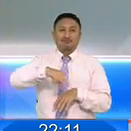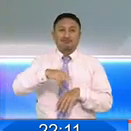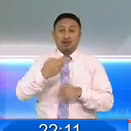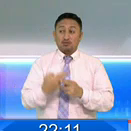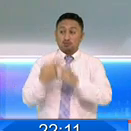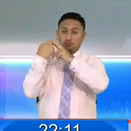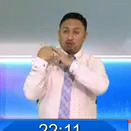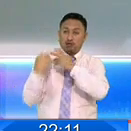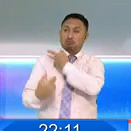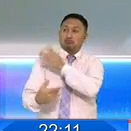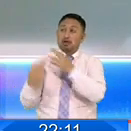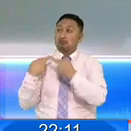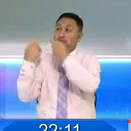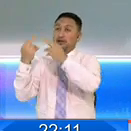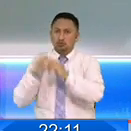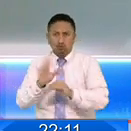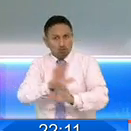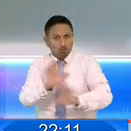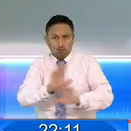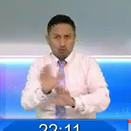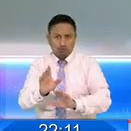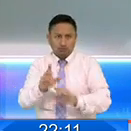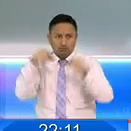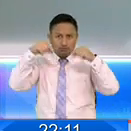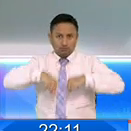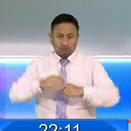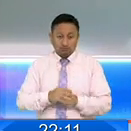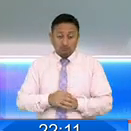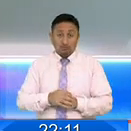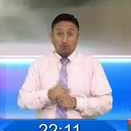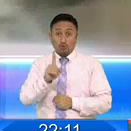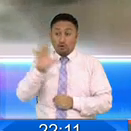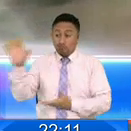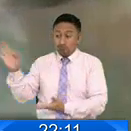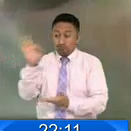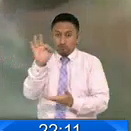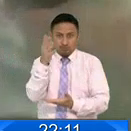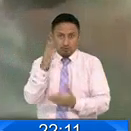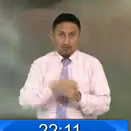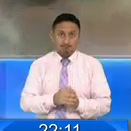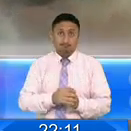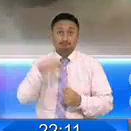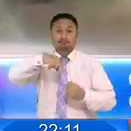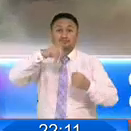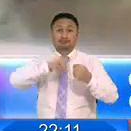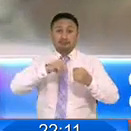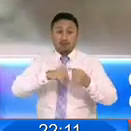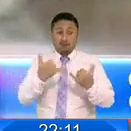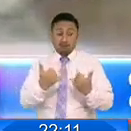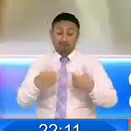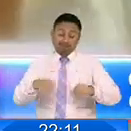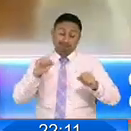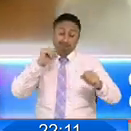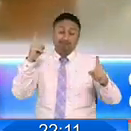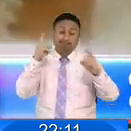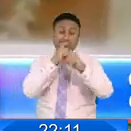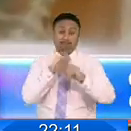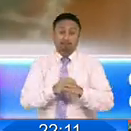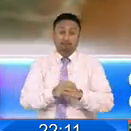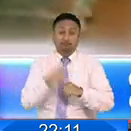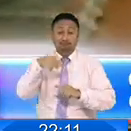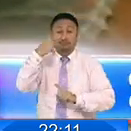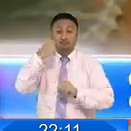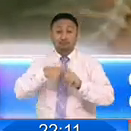competencias, de entregarlas. No hay, por otro lado, una delegación expresa. Señala que en Quito la situación es compleja, ya que en este mes se